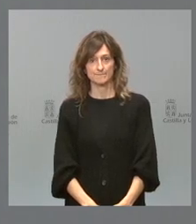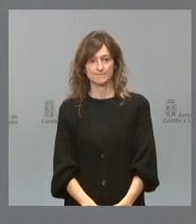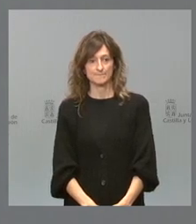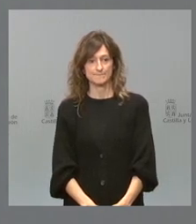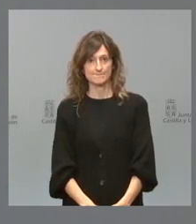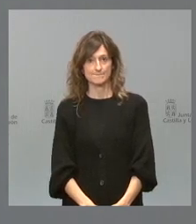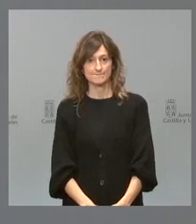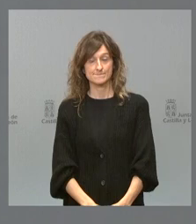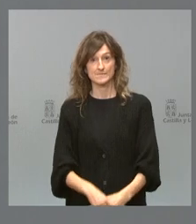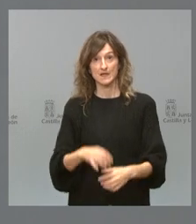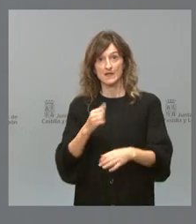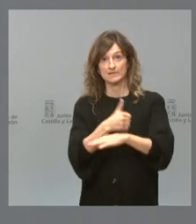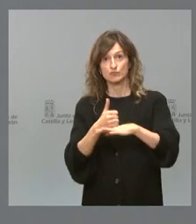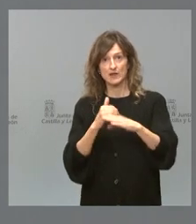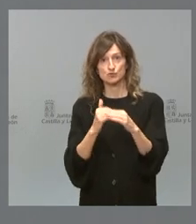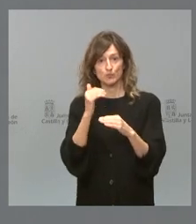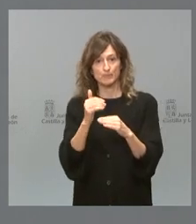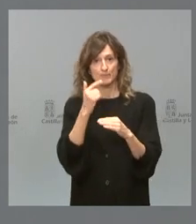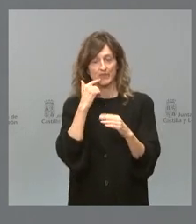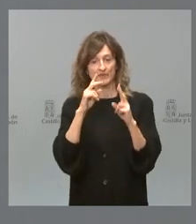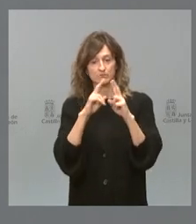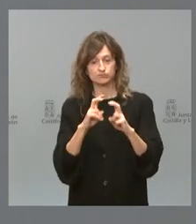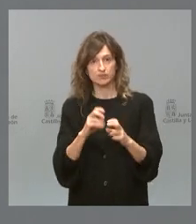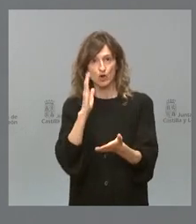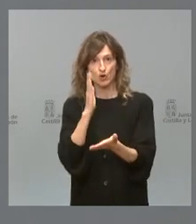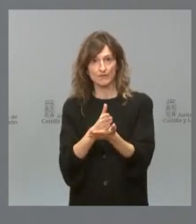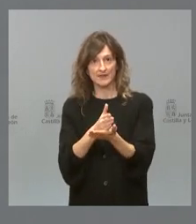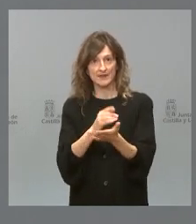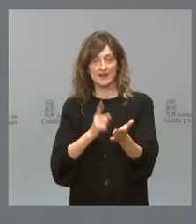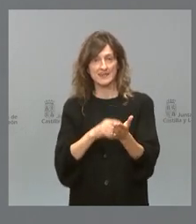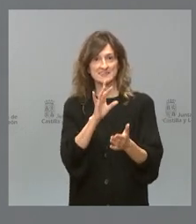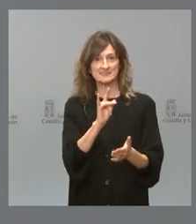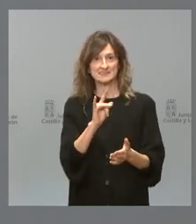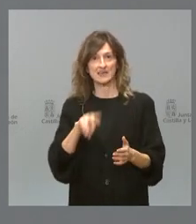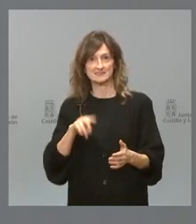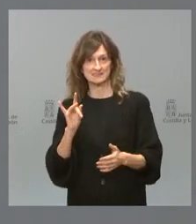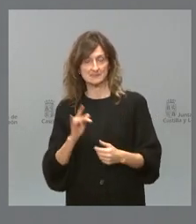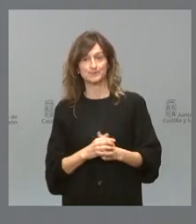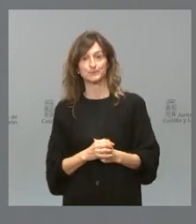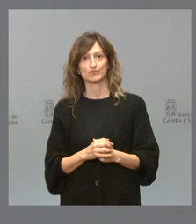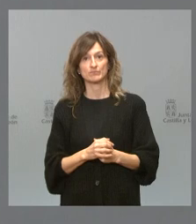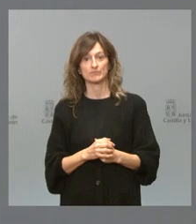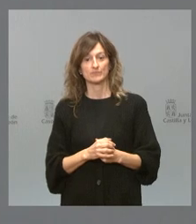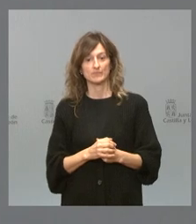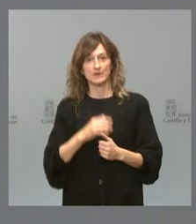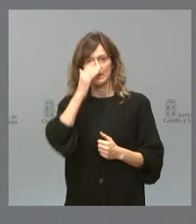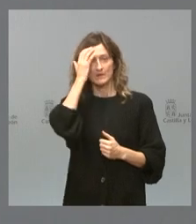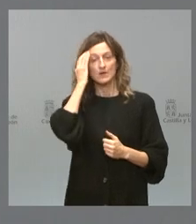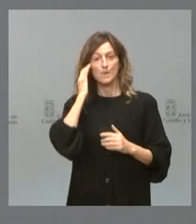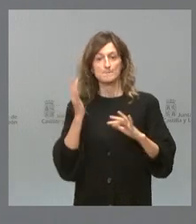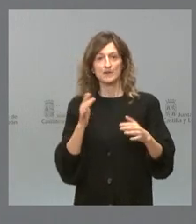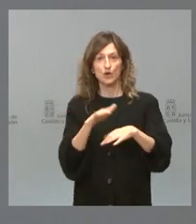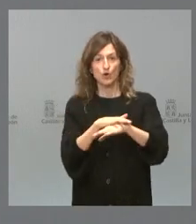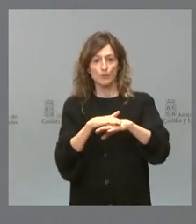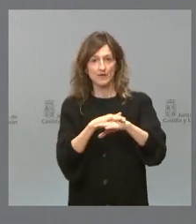el supremo ha dicho que es preciso revisar las condenas por la ley de Sí o sí Y esto más o menos obliga al gobierno